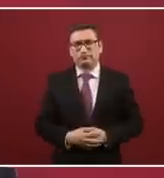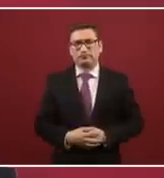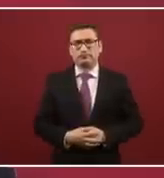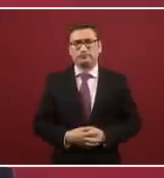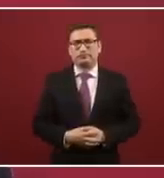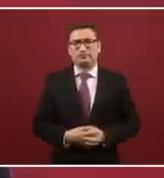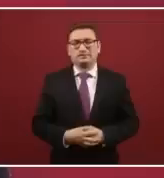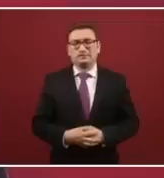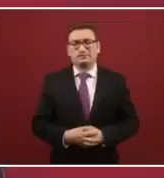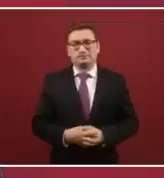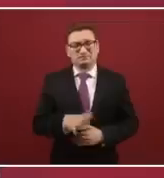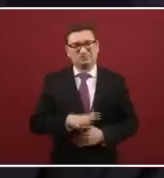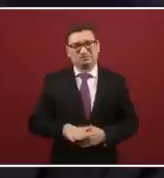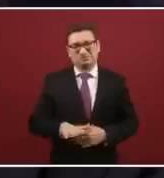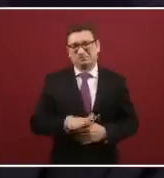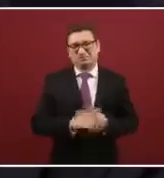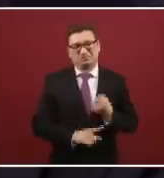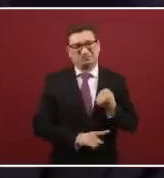podrido,